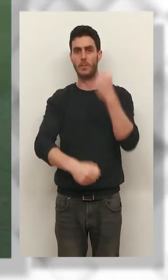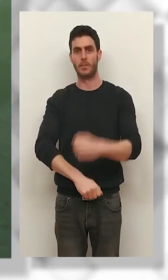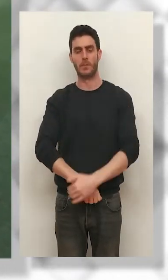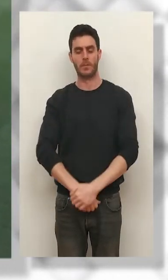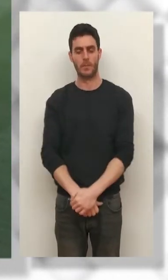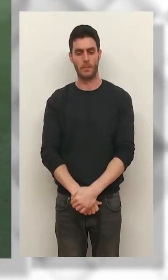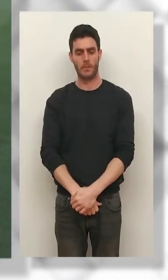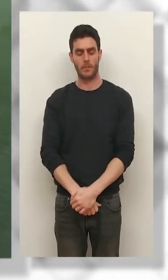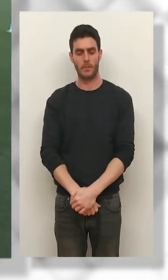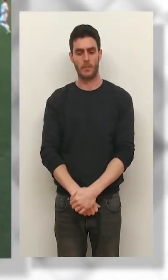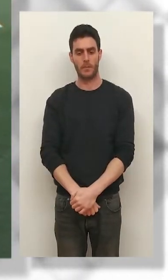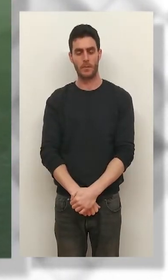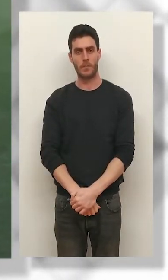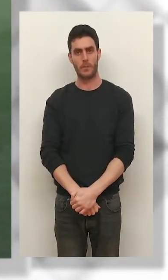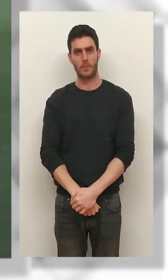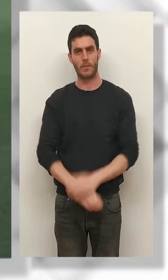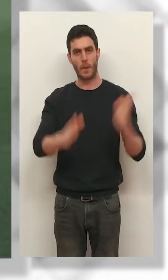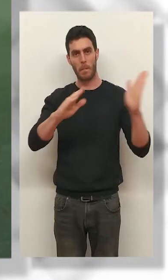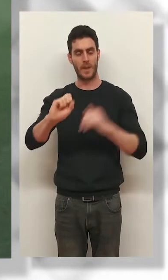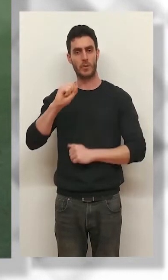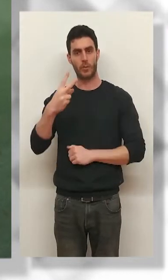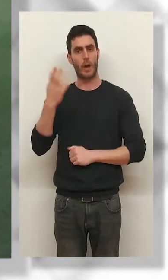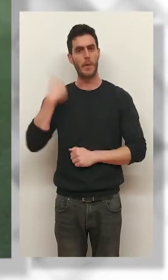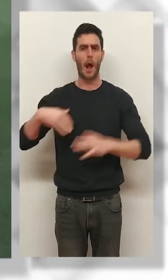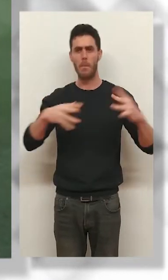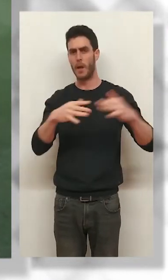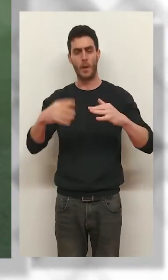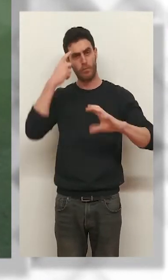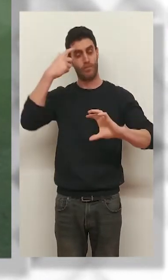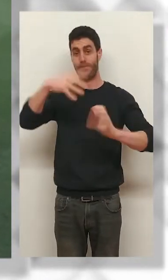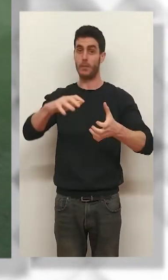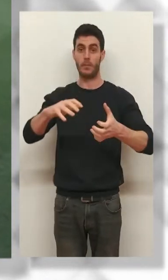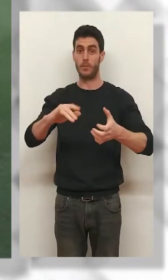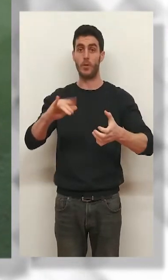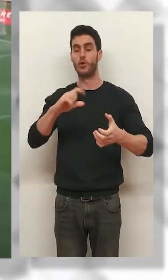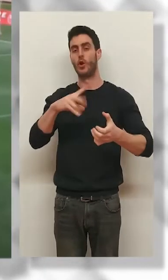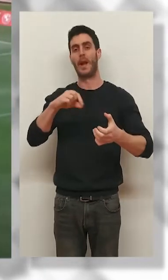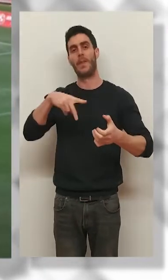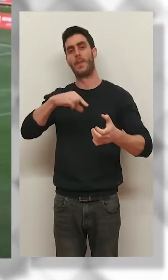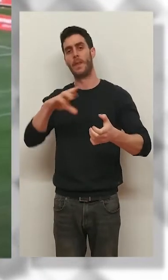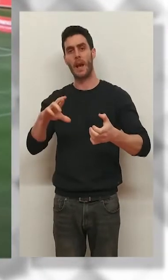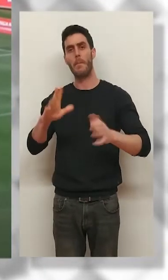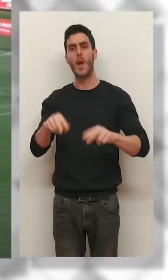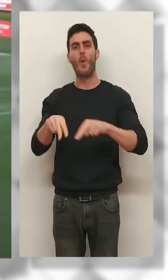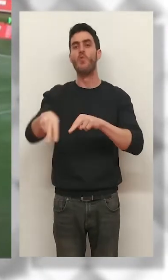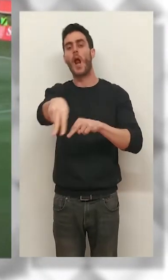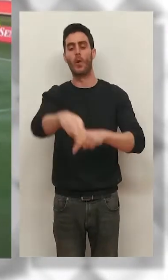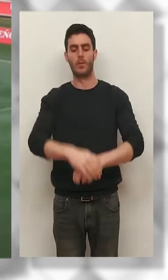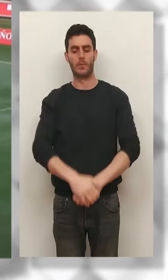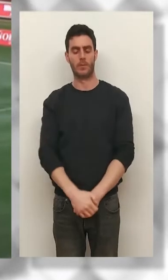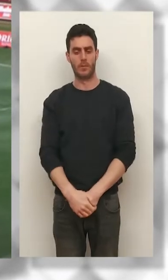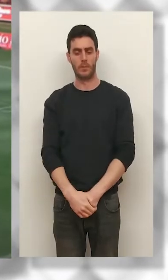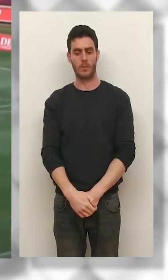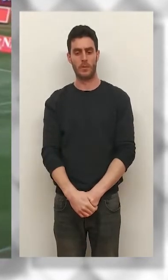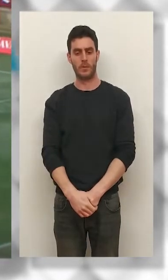Ya en la segunda mitad, el partido se volvió loco. Marcó John Ander, pero en fuera de juego. En el 61 se puso por